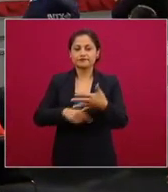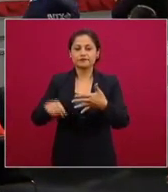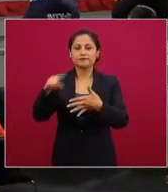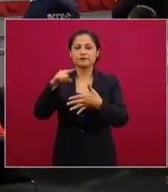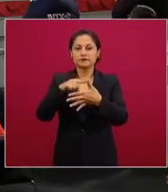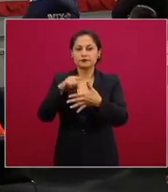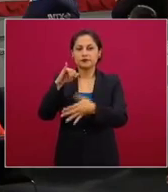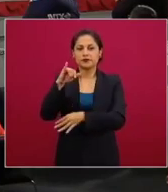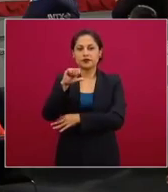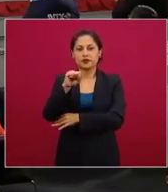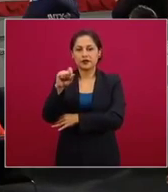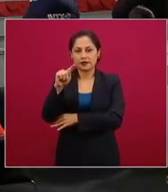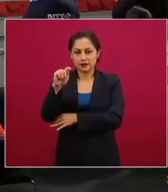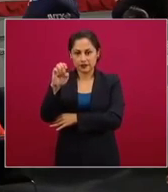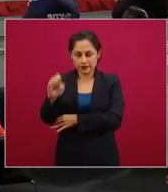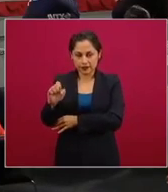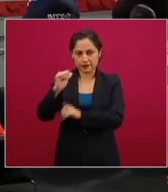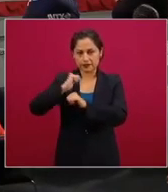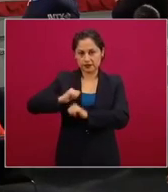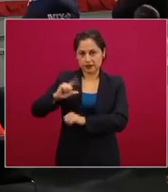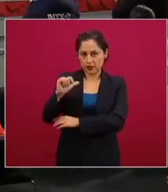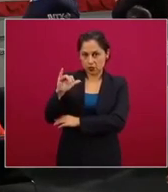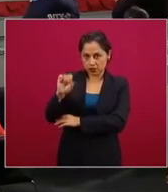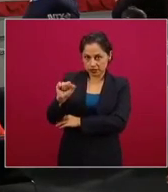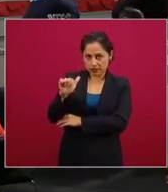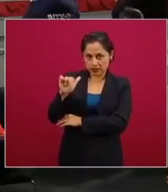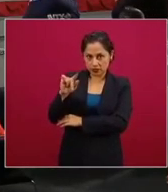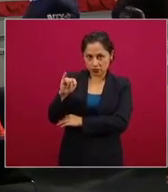El ISSSTE, Luis Antonio Ramírez, muchas gracias.